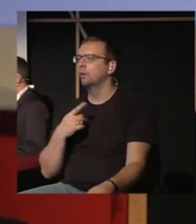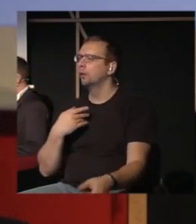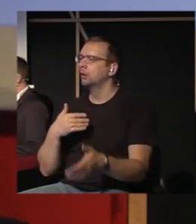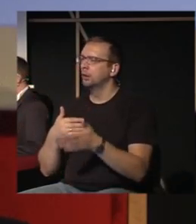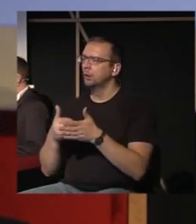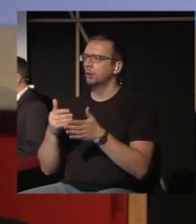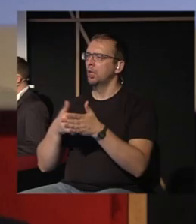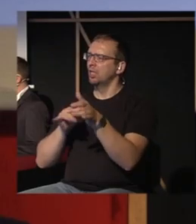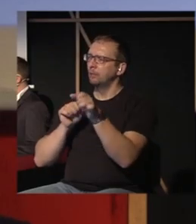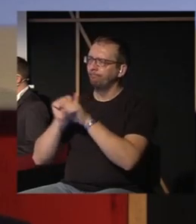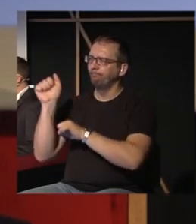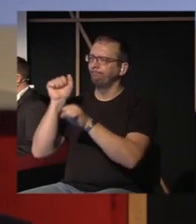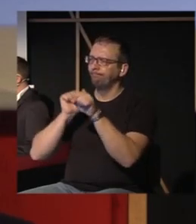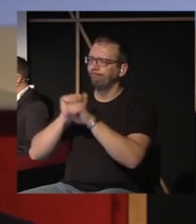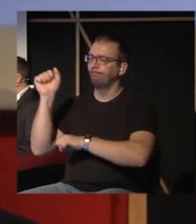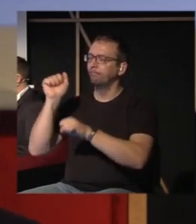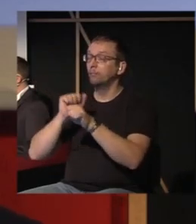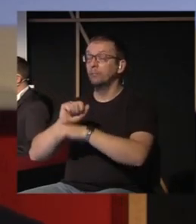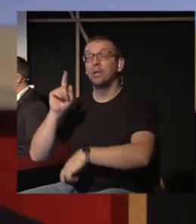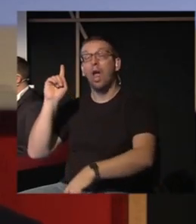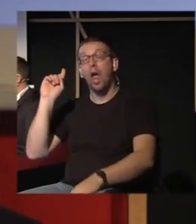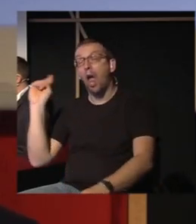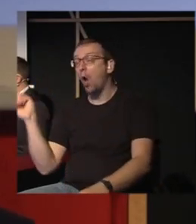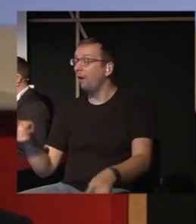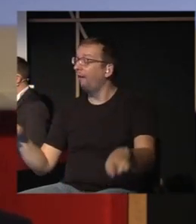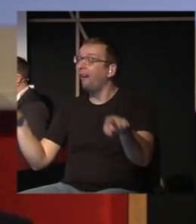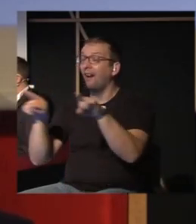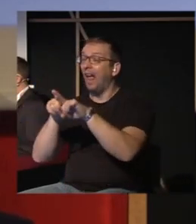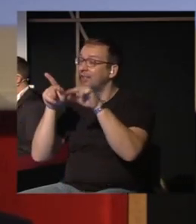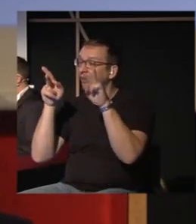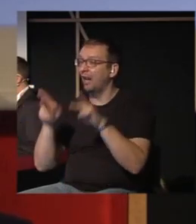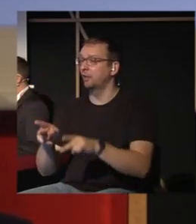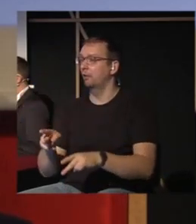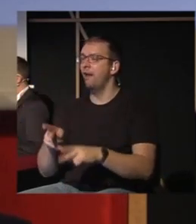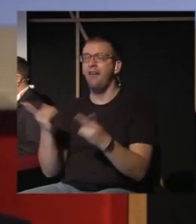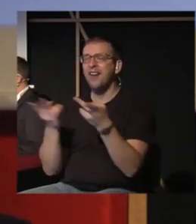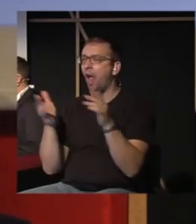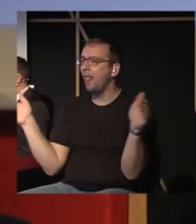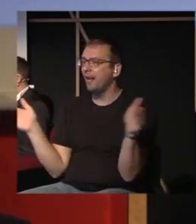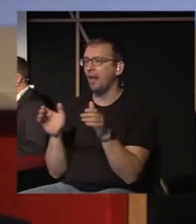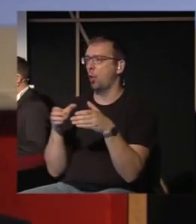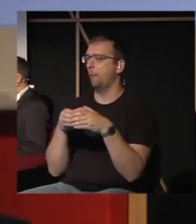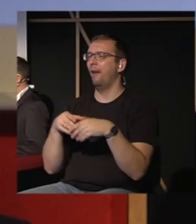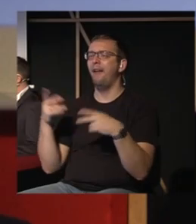pueda disfrutar de los mismos derechos que el resto, ¿no? Entonces, muchas veces sí nos cuesta más trabajo.